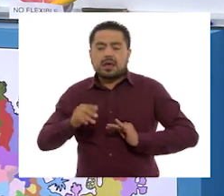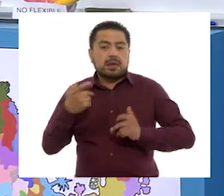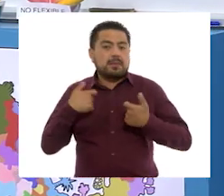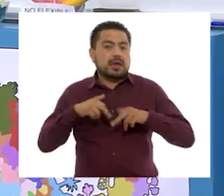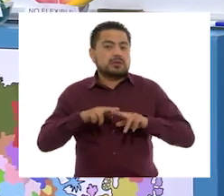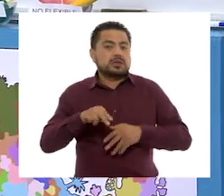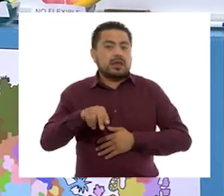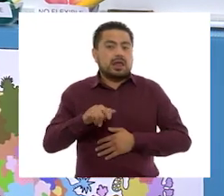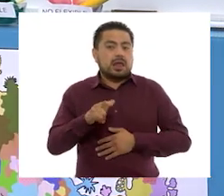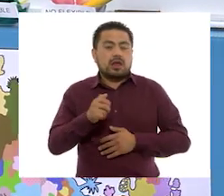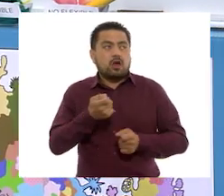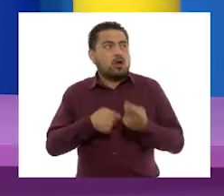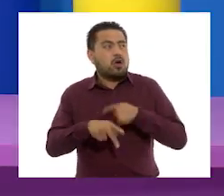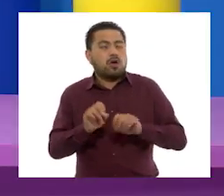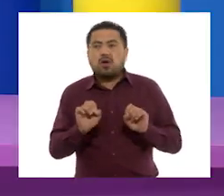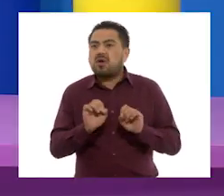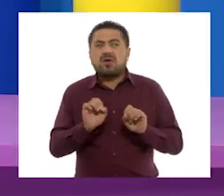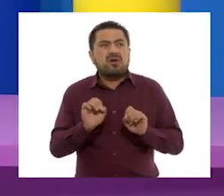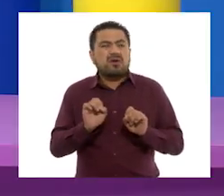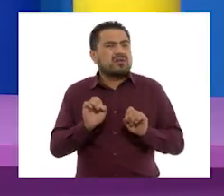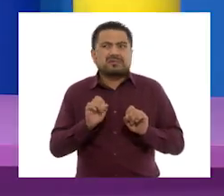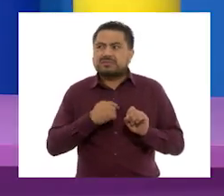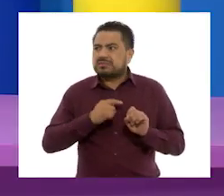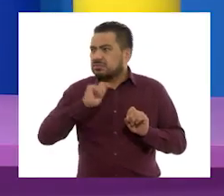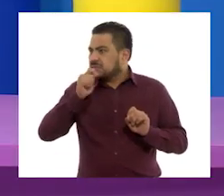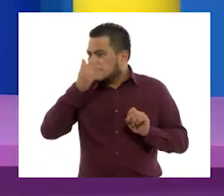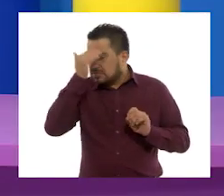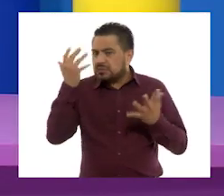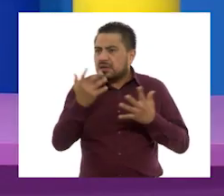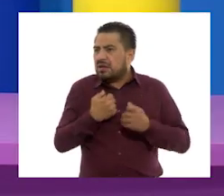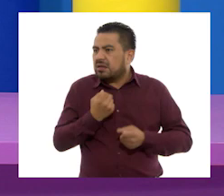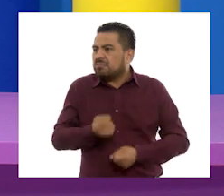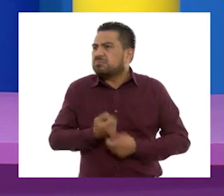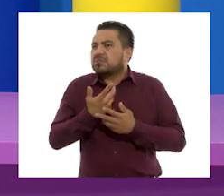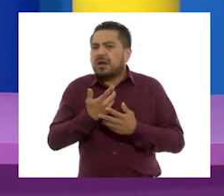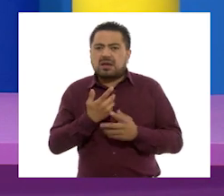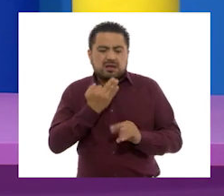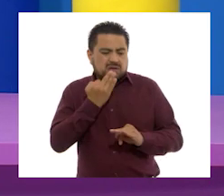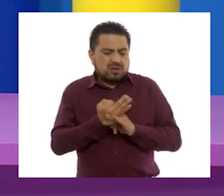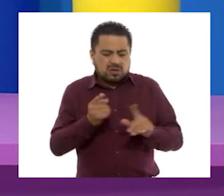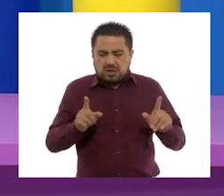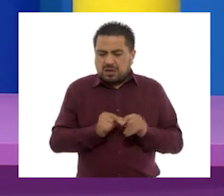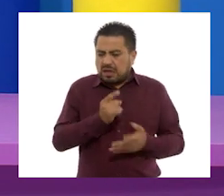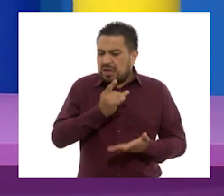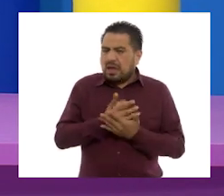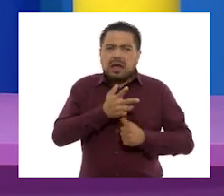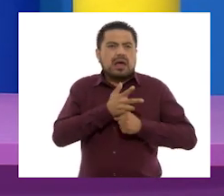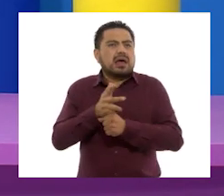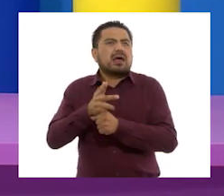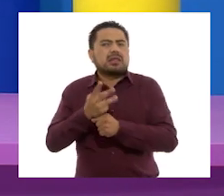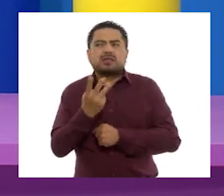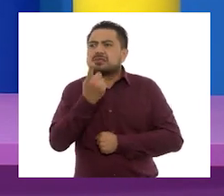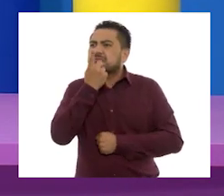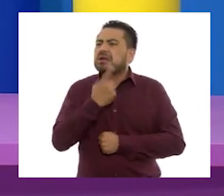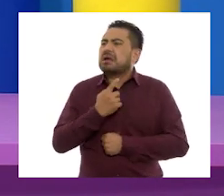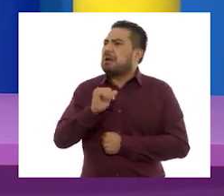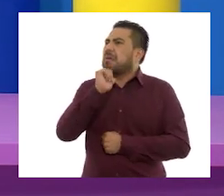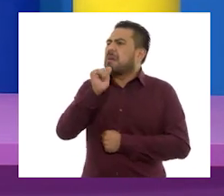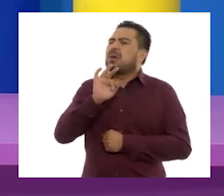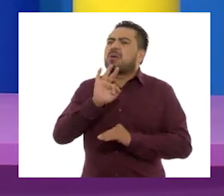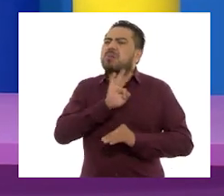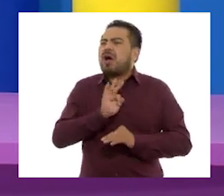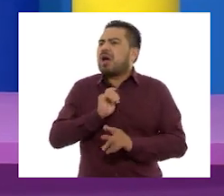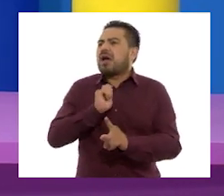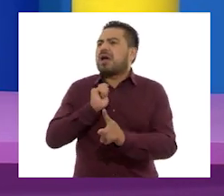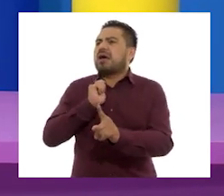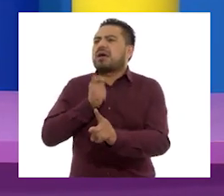ha llegado? No, tampoco ha llegado y no sabía qué hacer, ni qué decir. Y estaba aquí solo con cámara 3, que no me decía tampoco qué podía